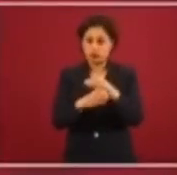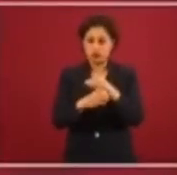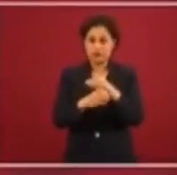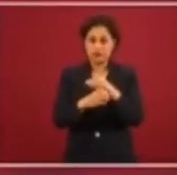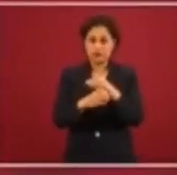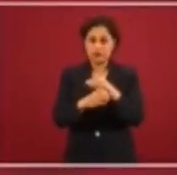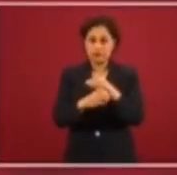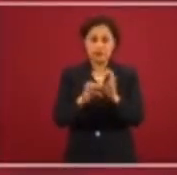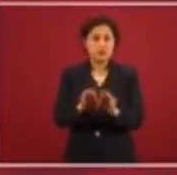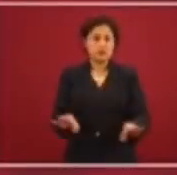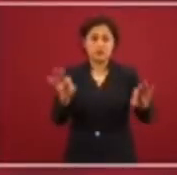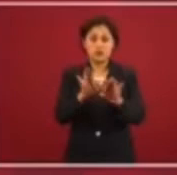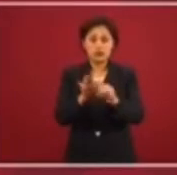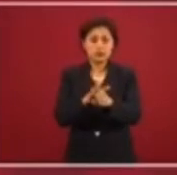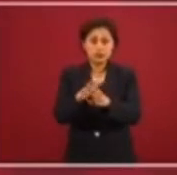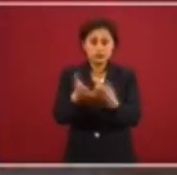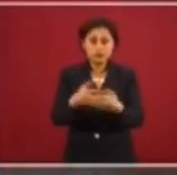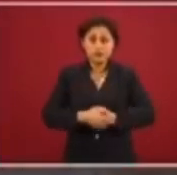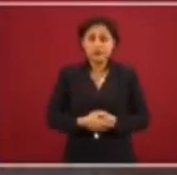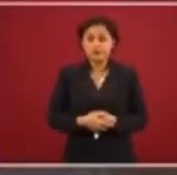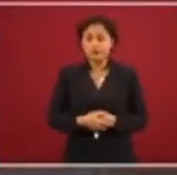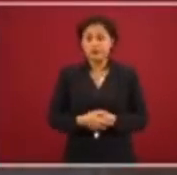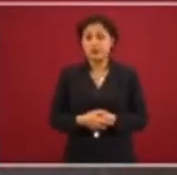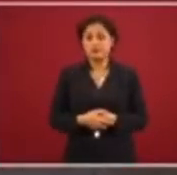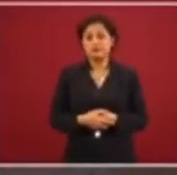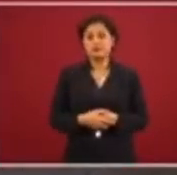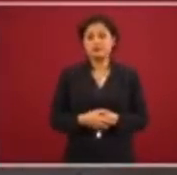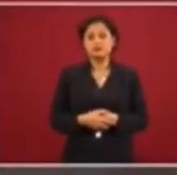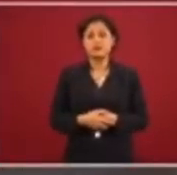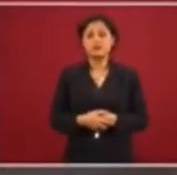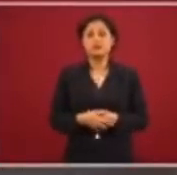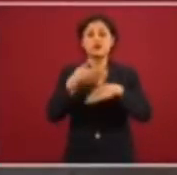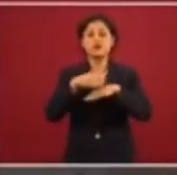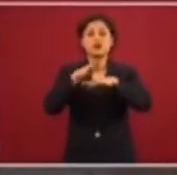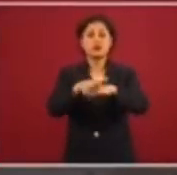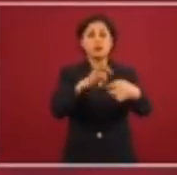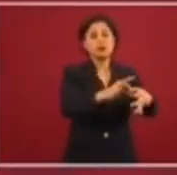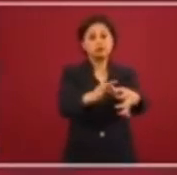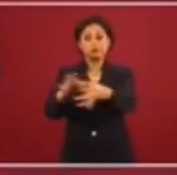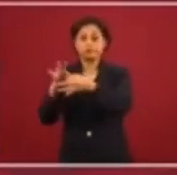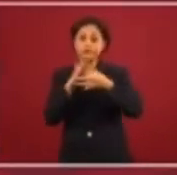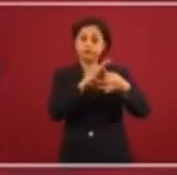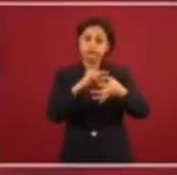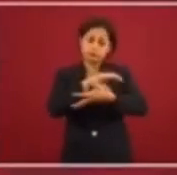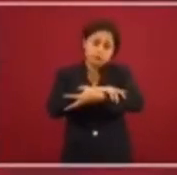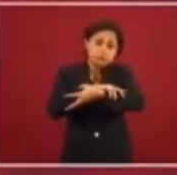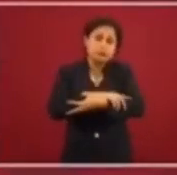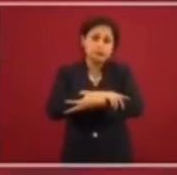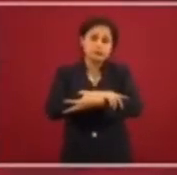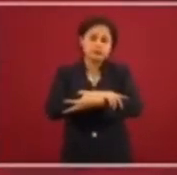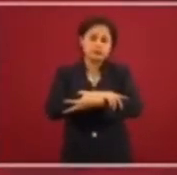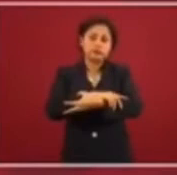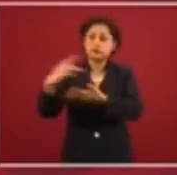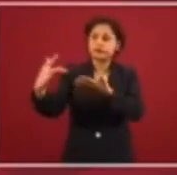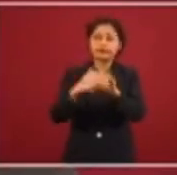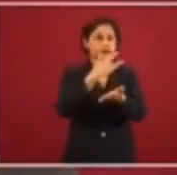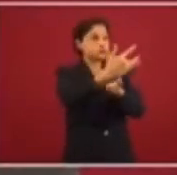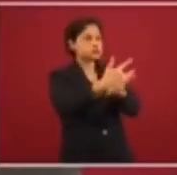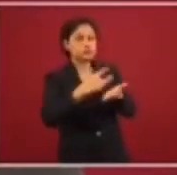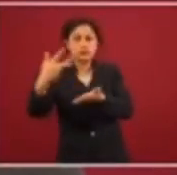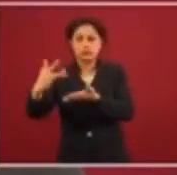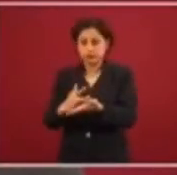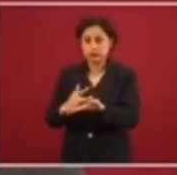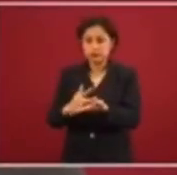ver con la situación de solidaridad hacia México, y cómo nuestro